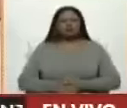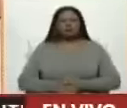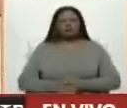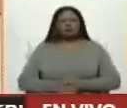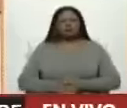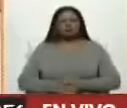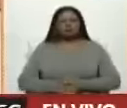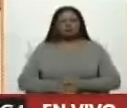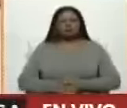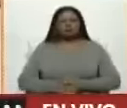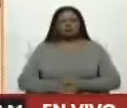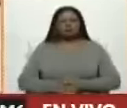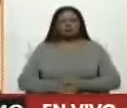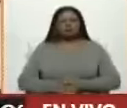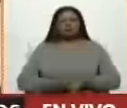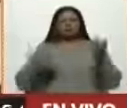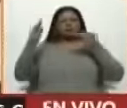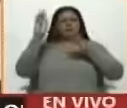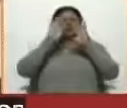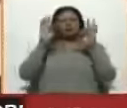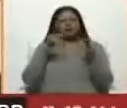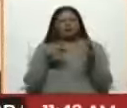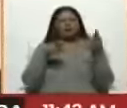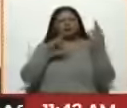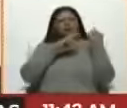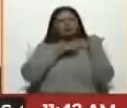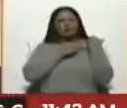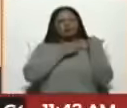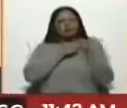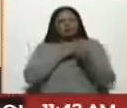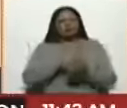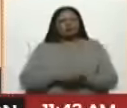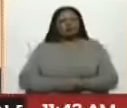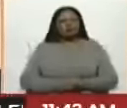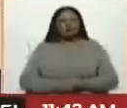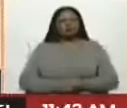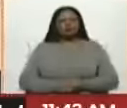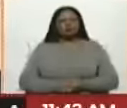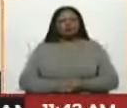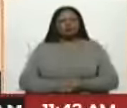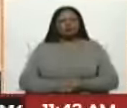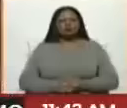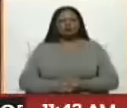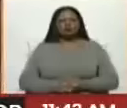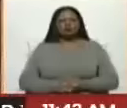de un altísimo nivel de responsabilidad.